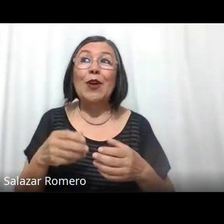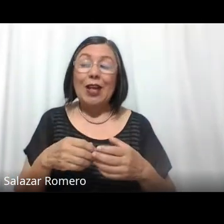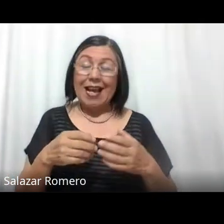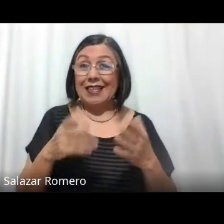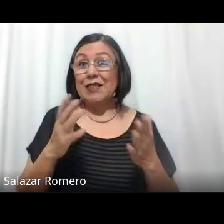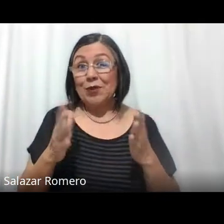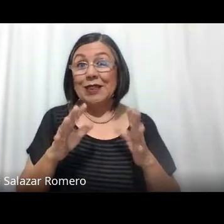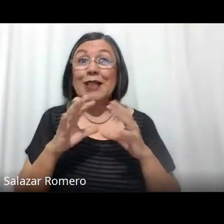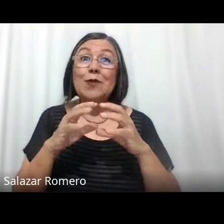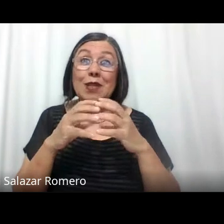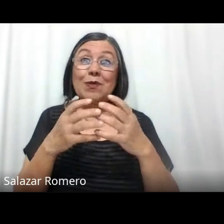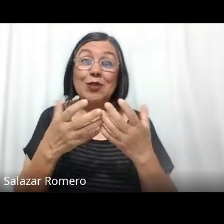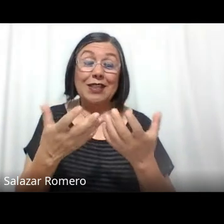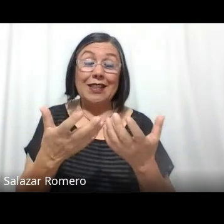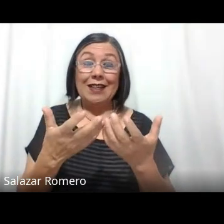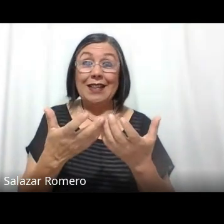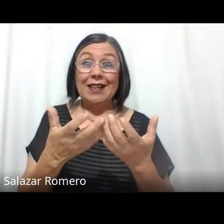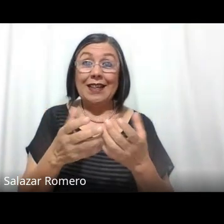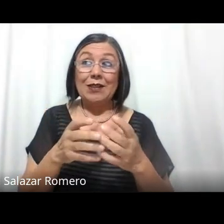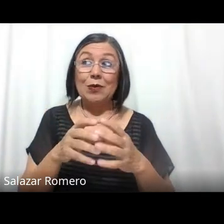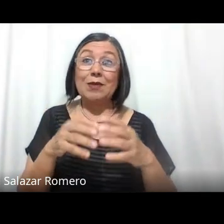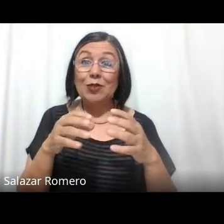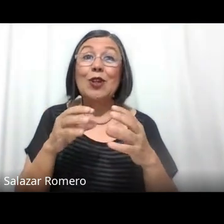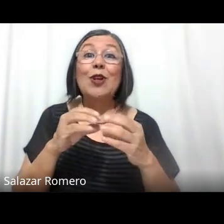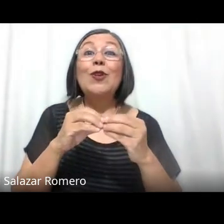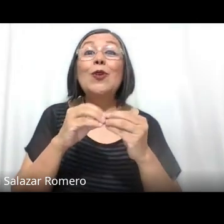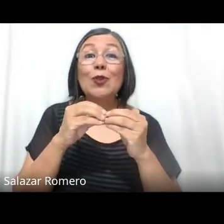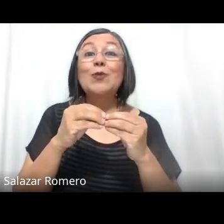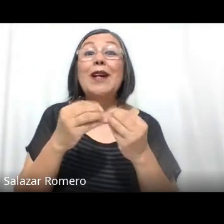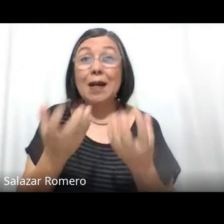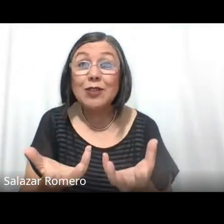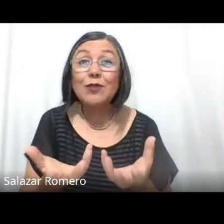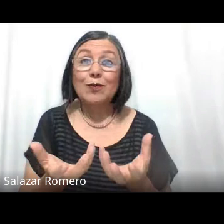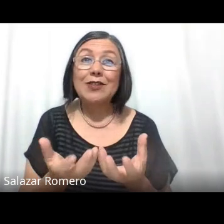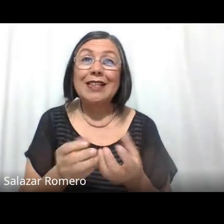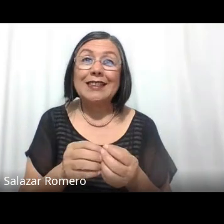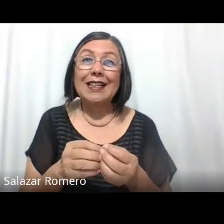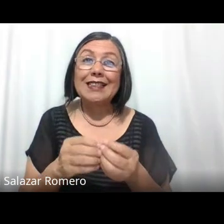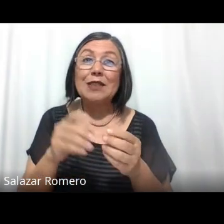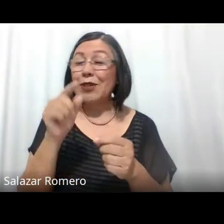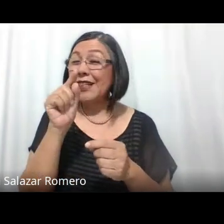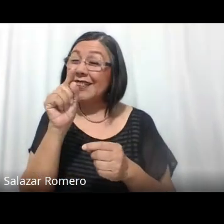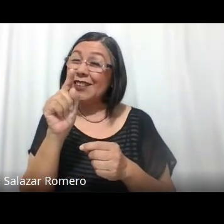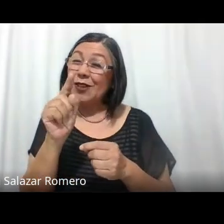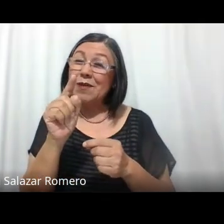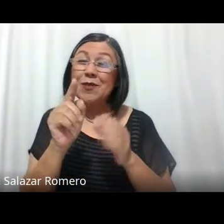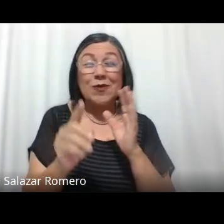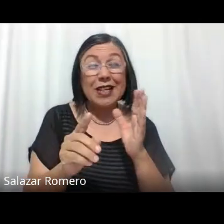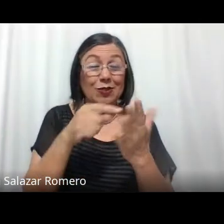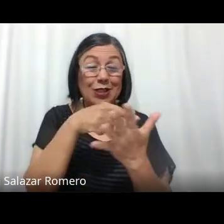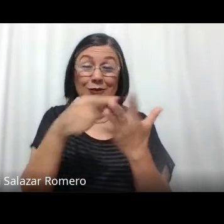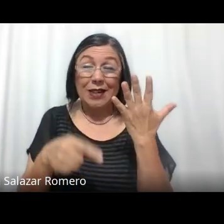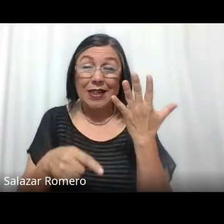pero aquí es importante que cuidemos el que usemos los parámetros formacionales de la seña, porque si yo cambio